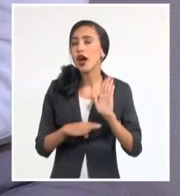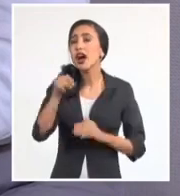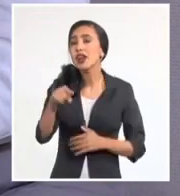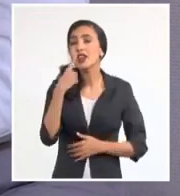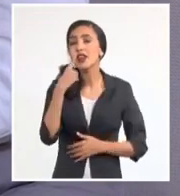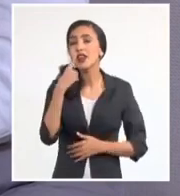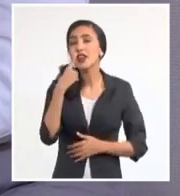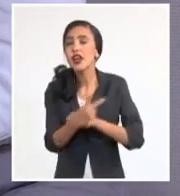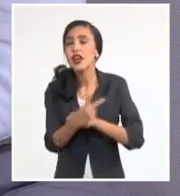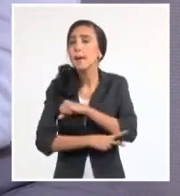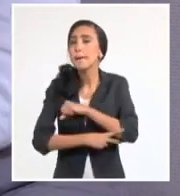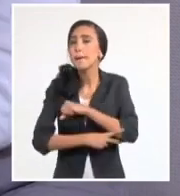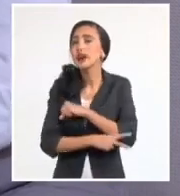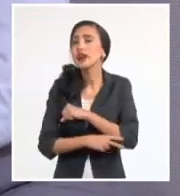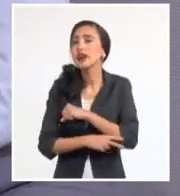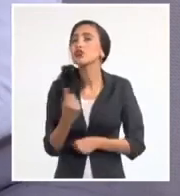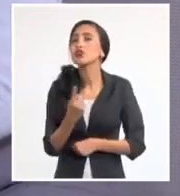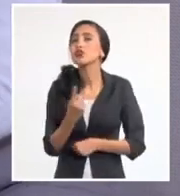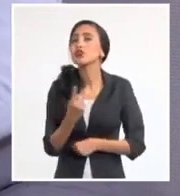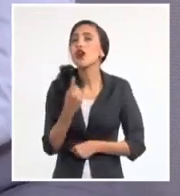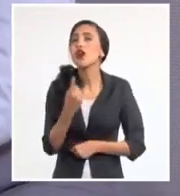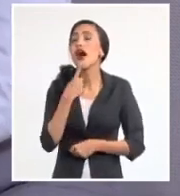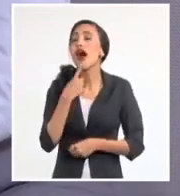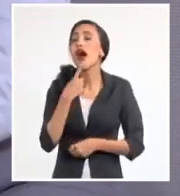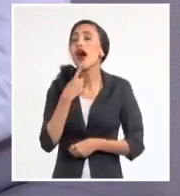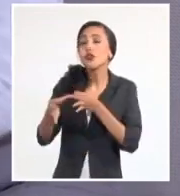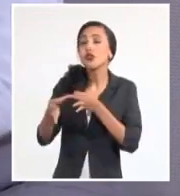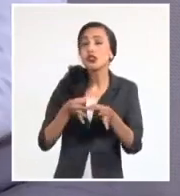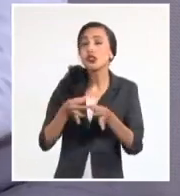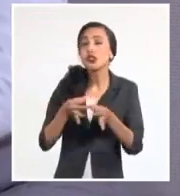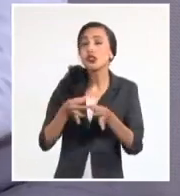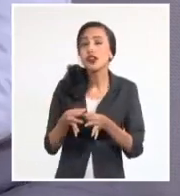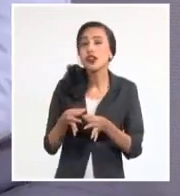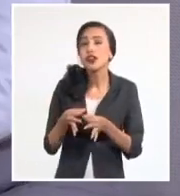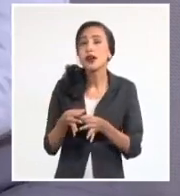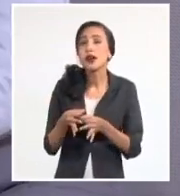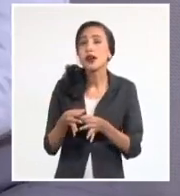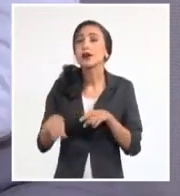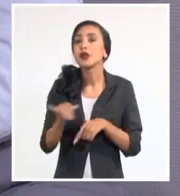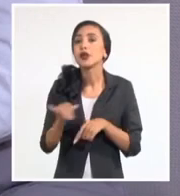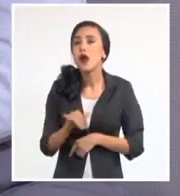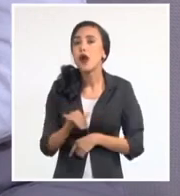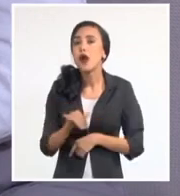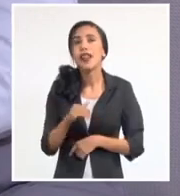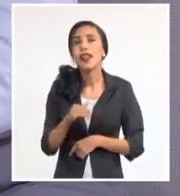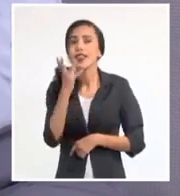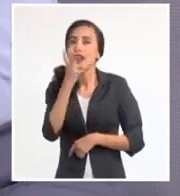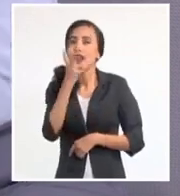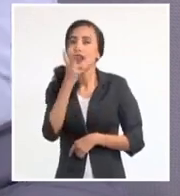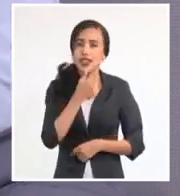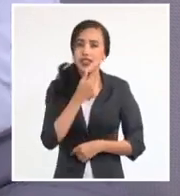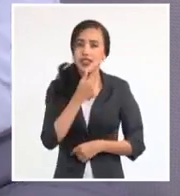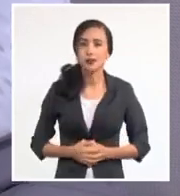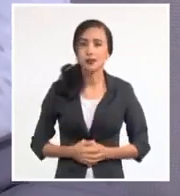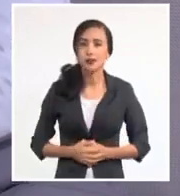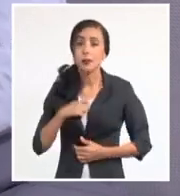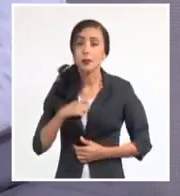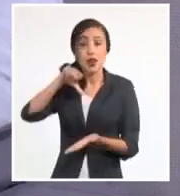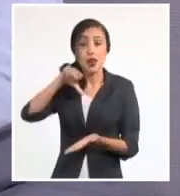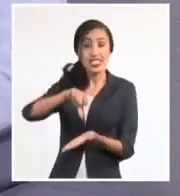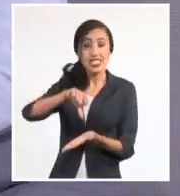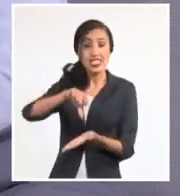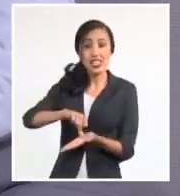no solo logra lo que funciona, logra la eficiencia, sino también que lo haga desde la belleza. El centro Fidel Castro, cuando uno